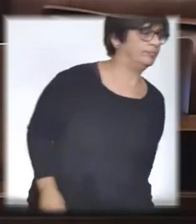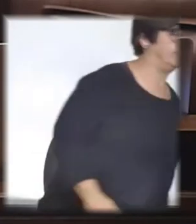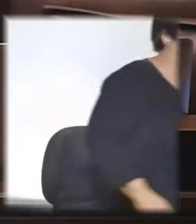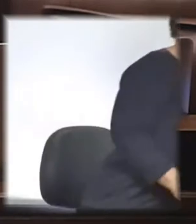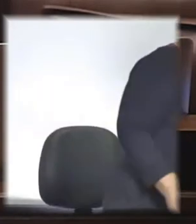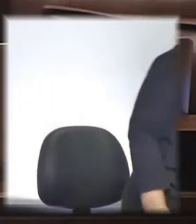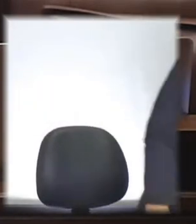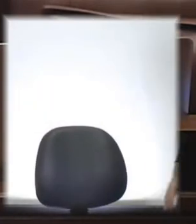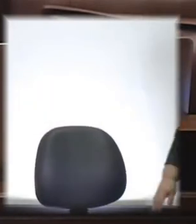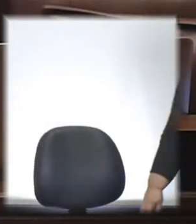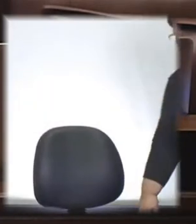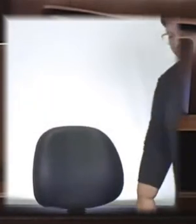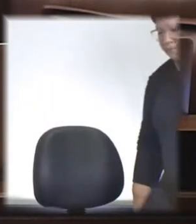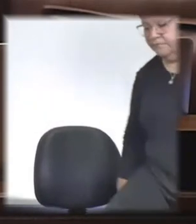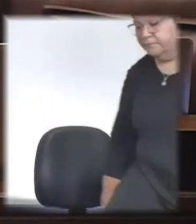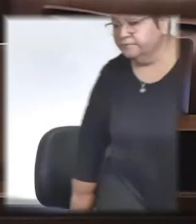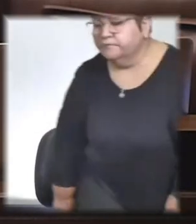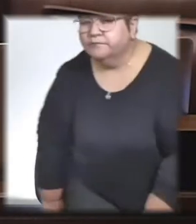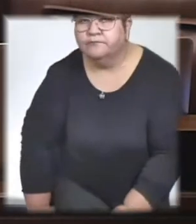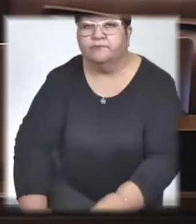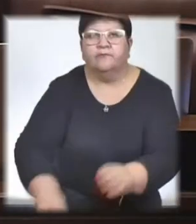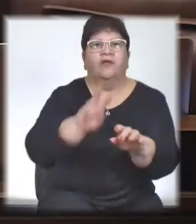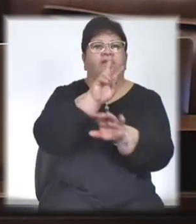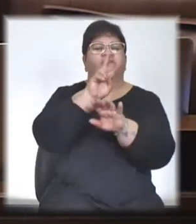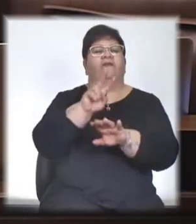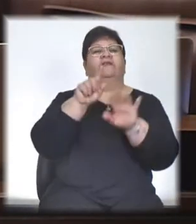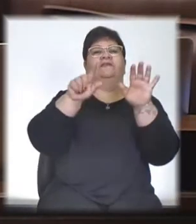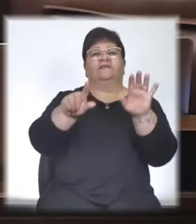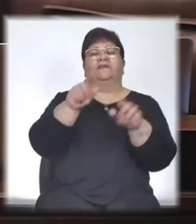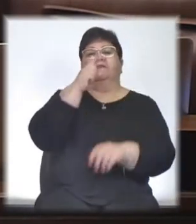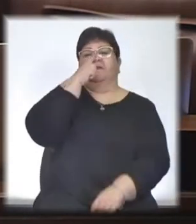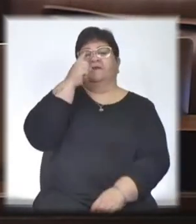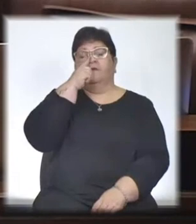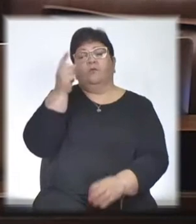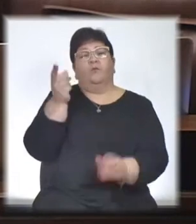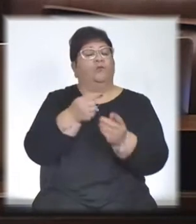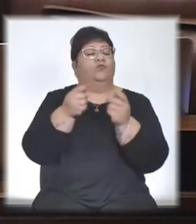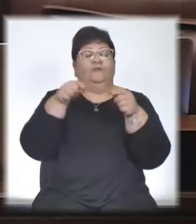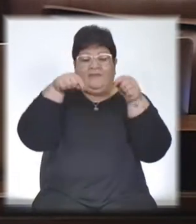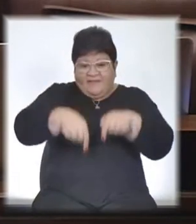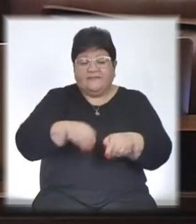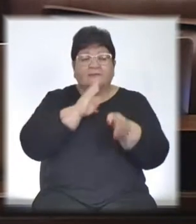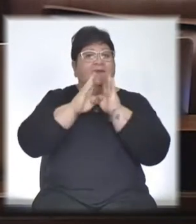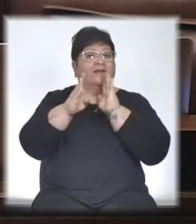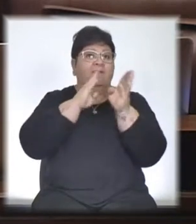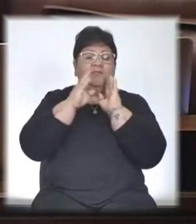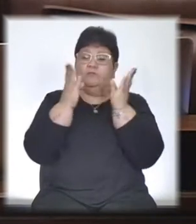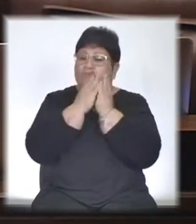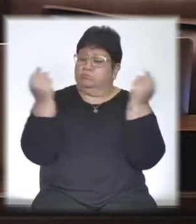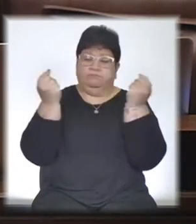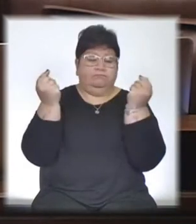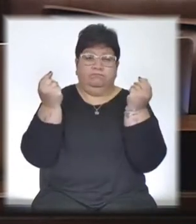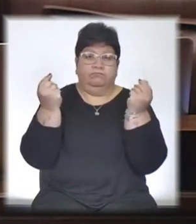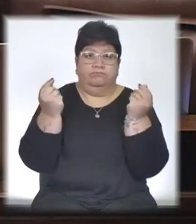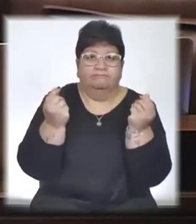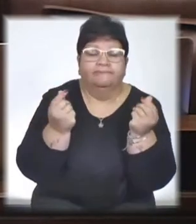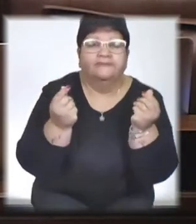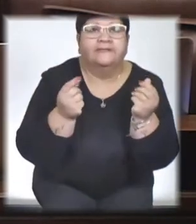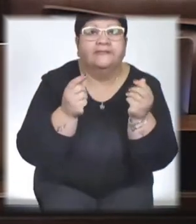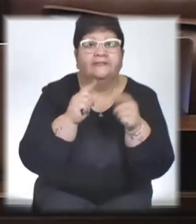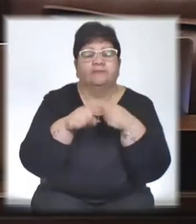El proceso de autoritarismo continuó. El 27 de junio se disolvió el Parlamento, este Parlamento, seguida